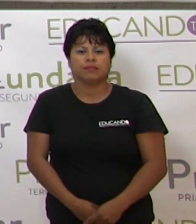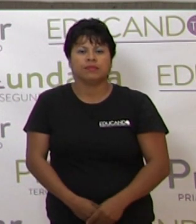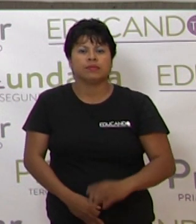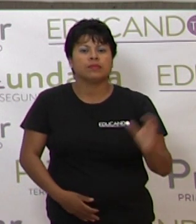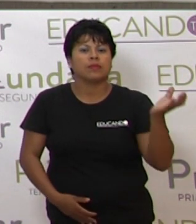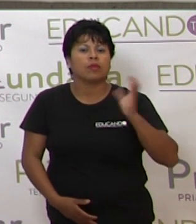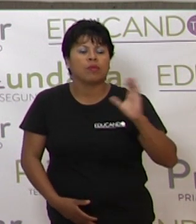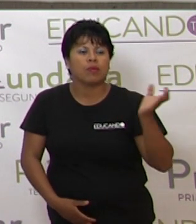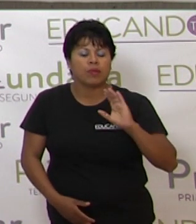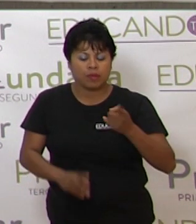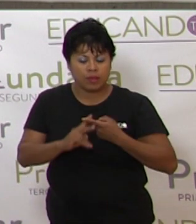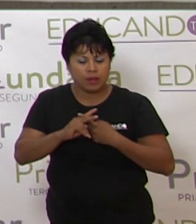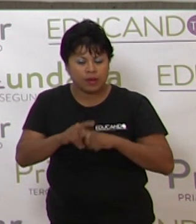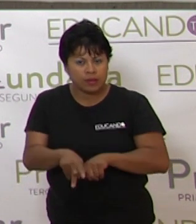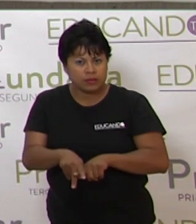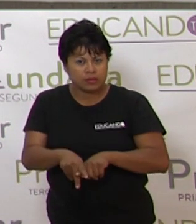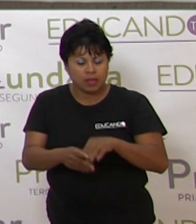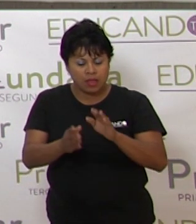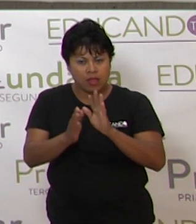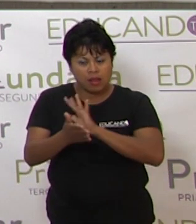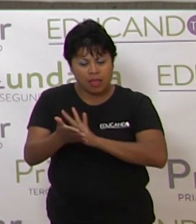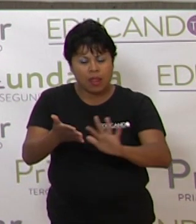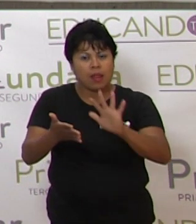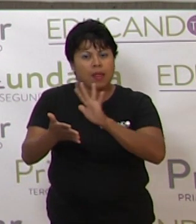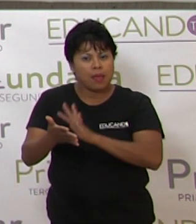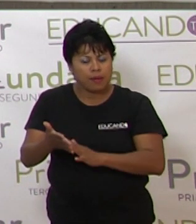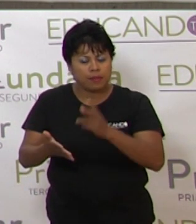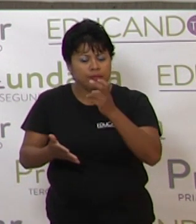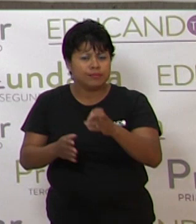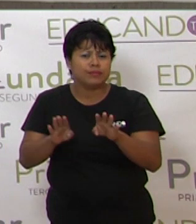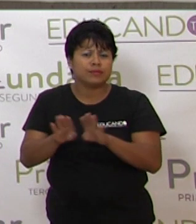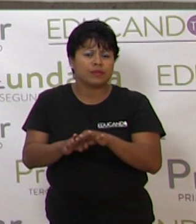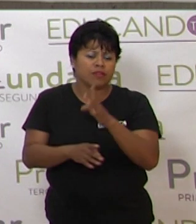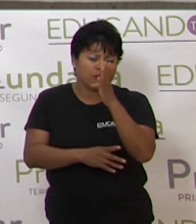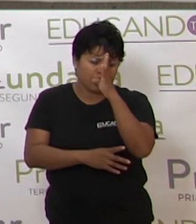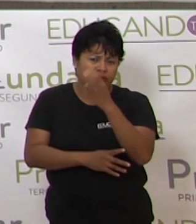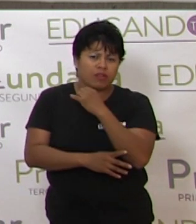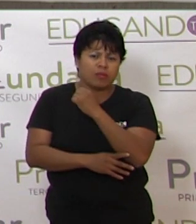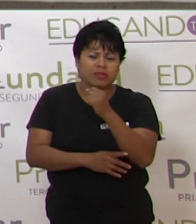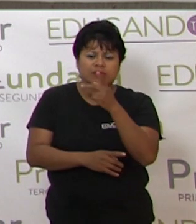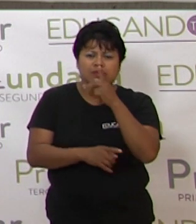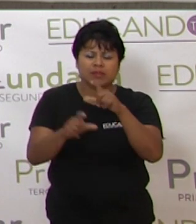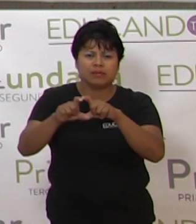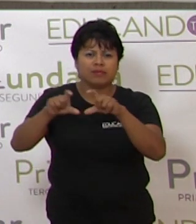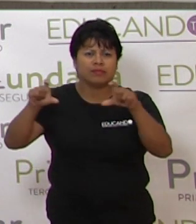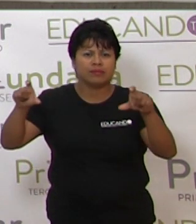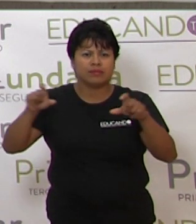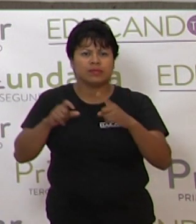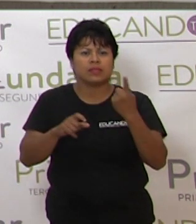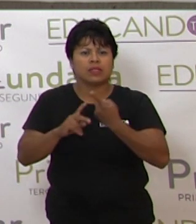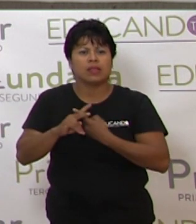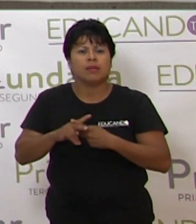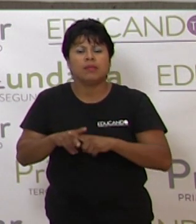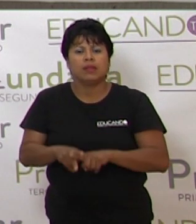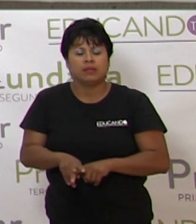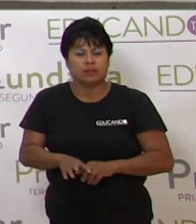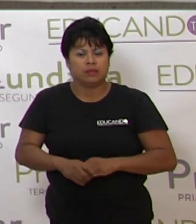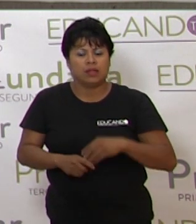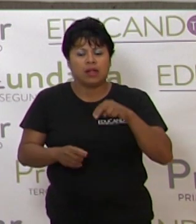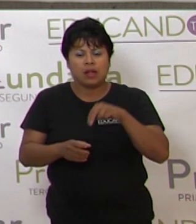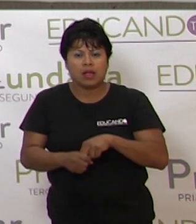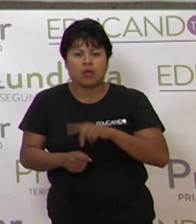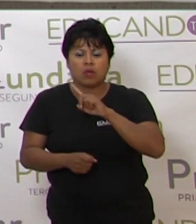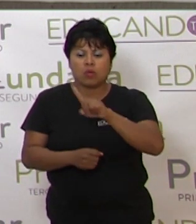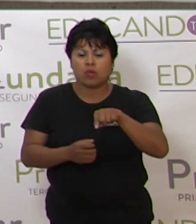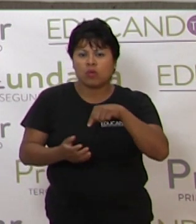cuando inicia la novela, con esa famosísima frase que comienza en un lugar de